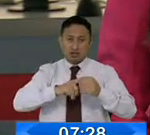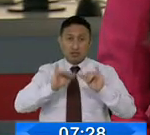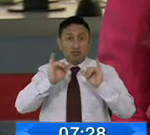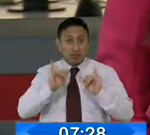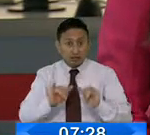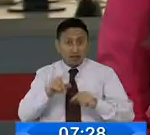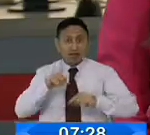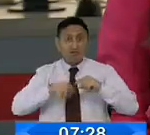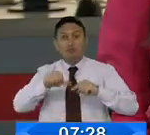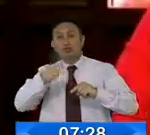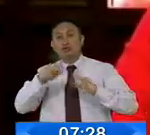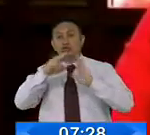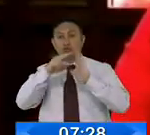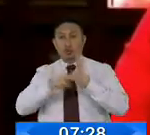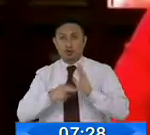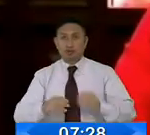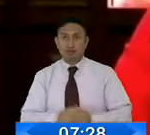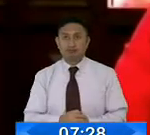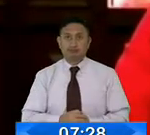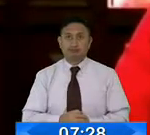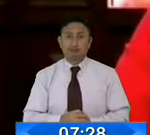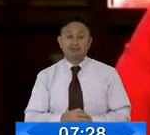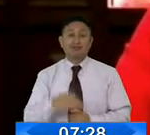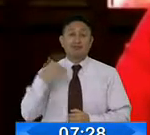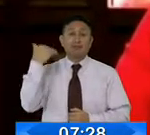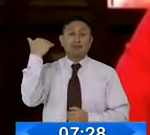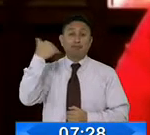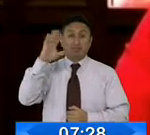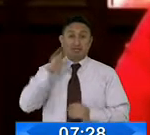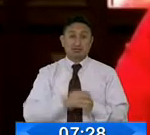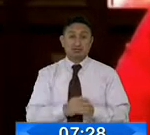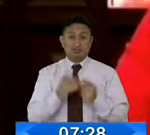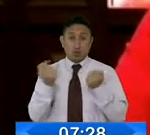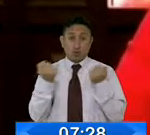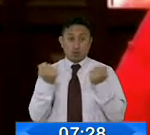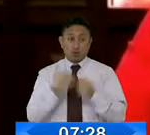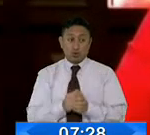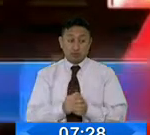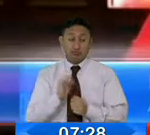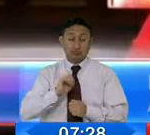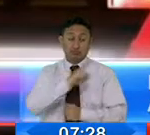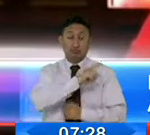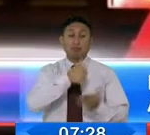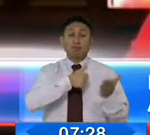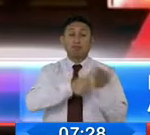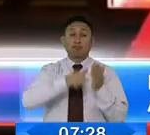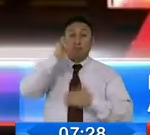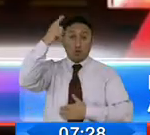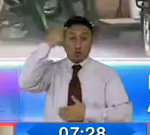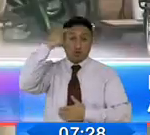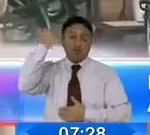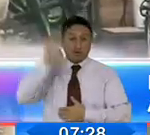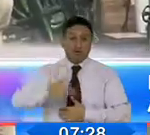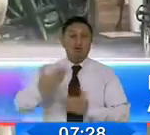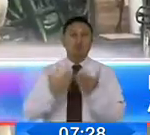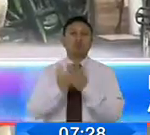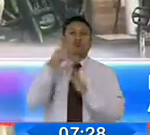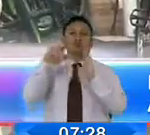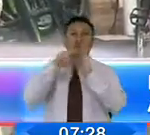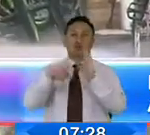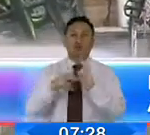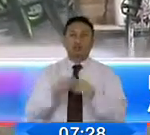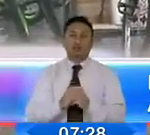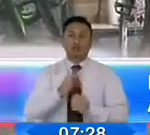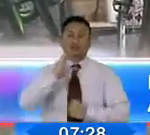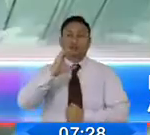restricciones. Mayores controles. Tal como lo había anunciado la ministra de Gobierno, hay nuevas reglas. Y es que los miembros del COE